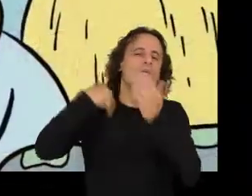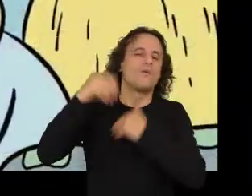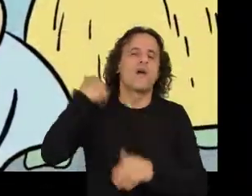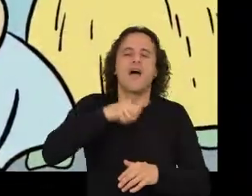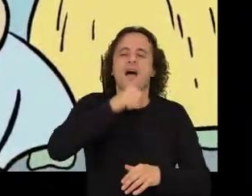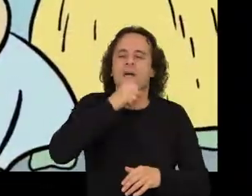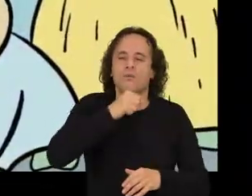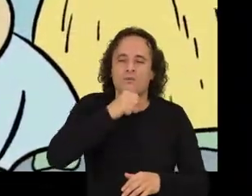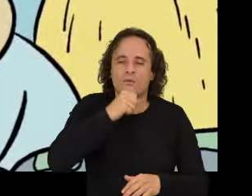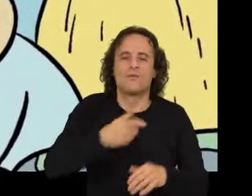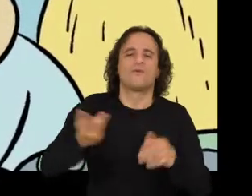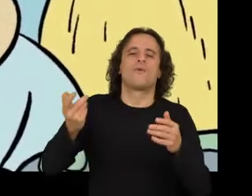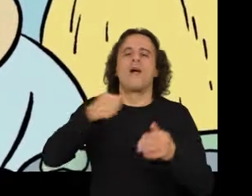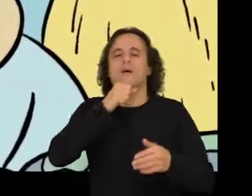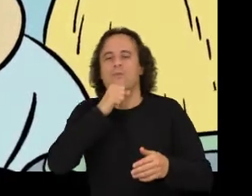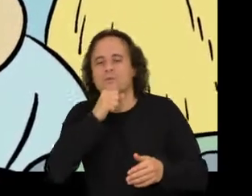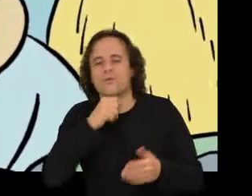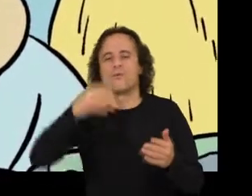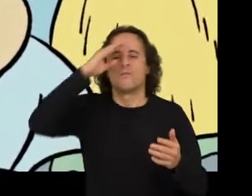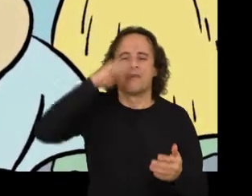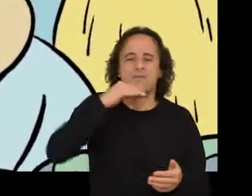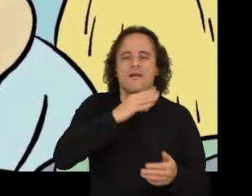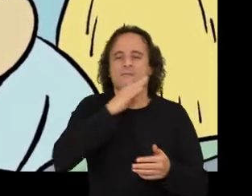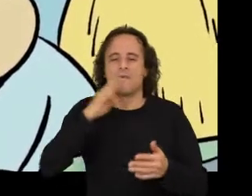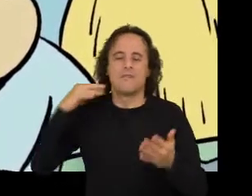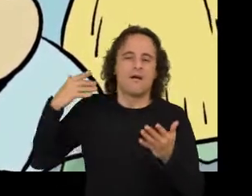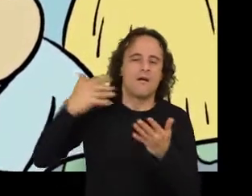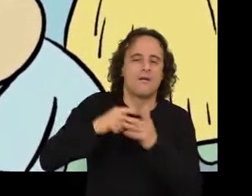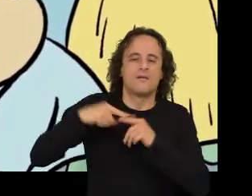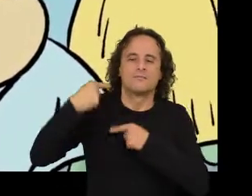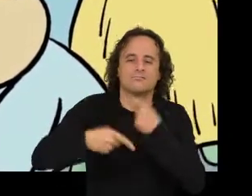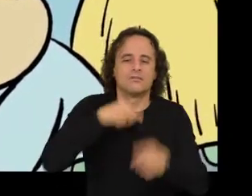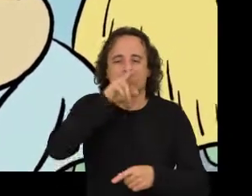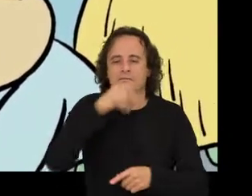bisavós, os nosos avós, os nosos pais, dixo o mestre.